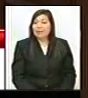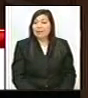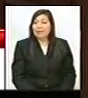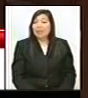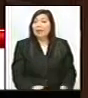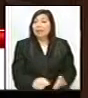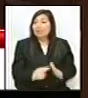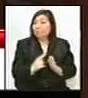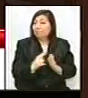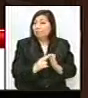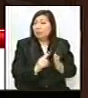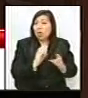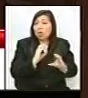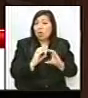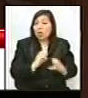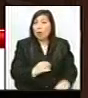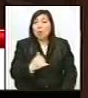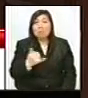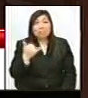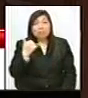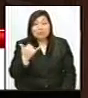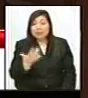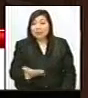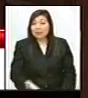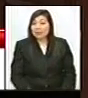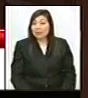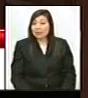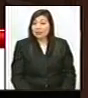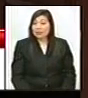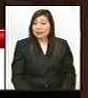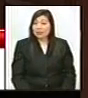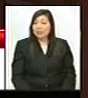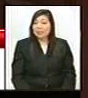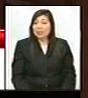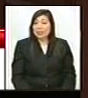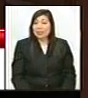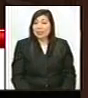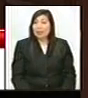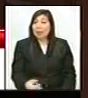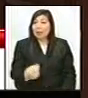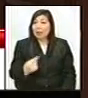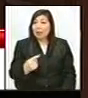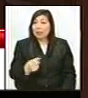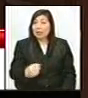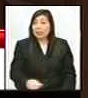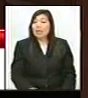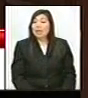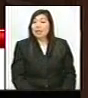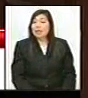que registra la conversación entre el doctor Inostro Zapariachi y el doctor Guido Aguila?